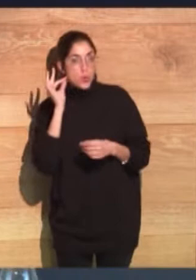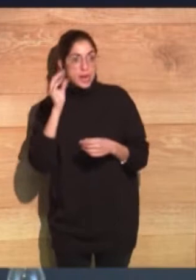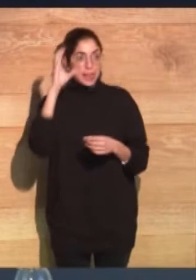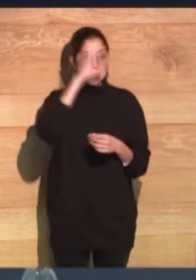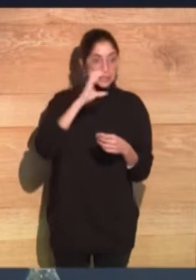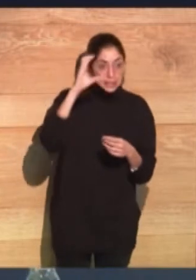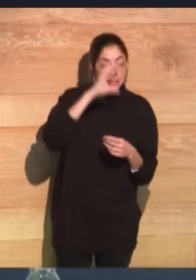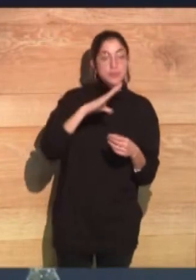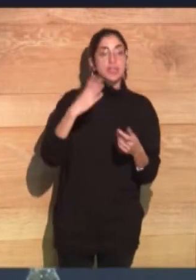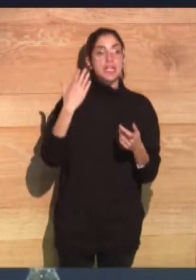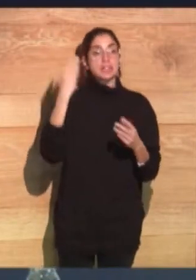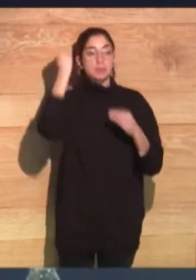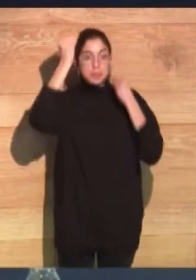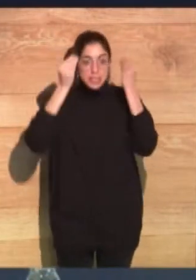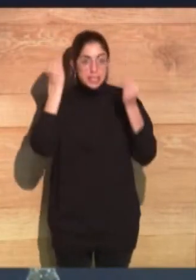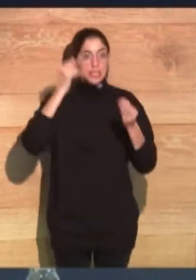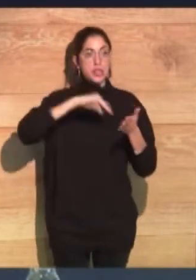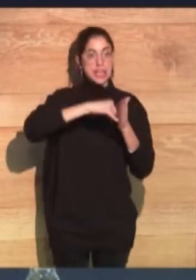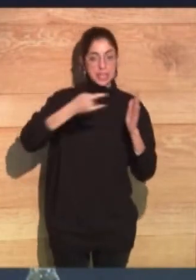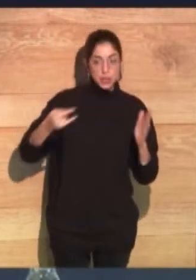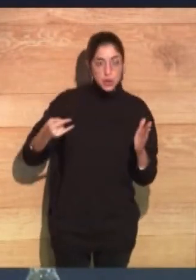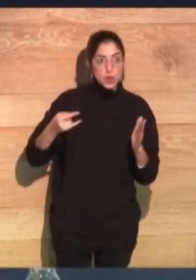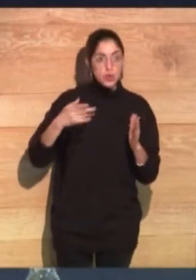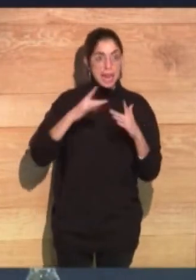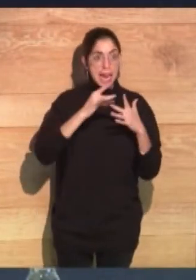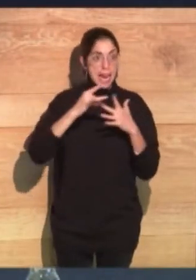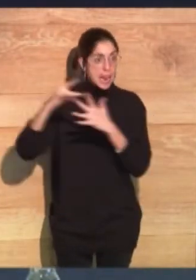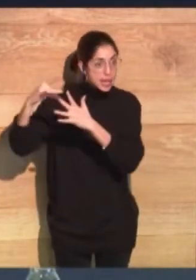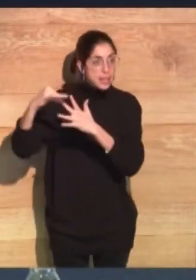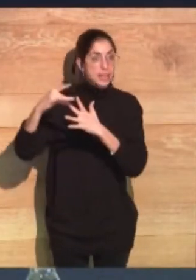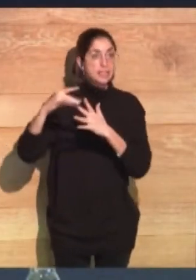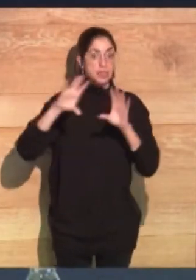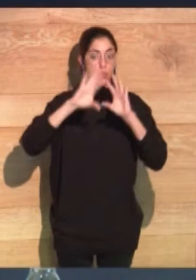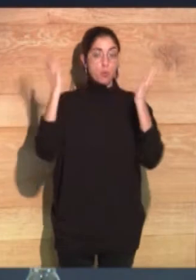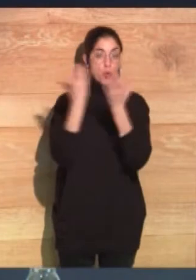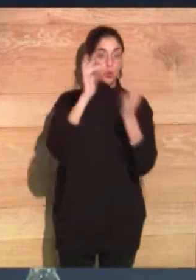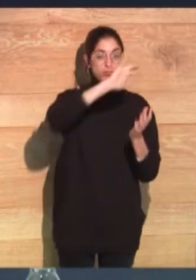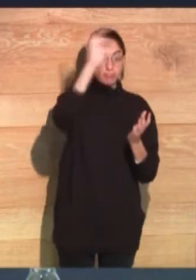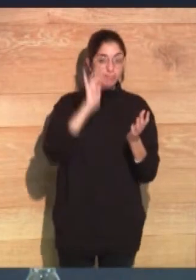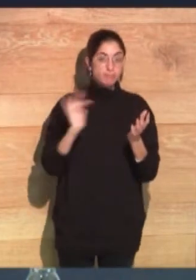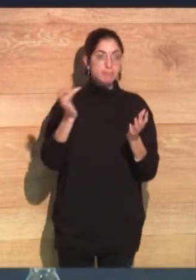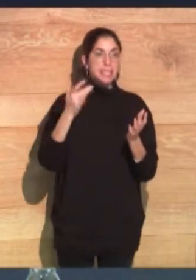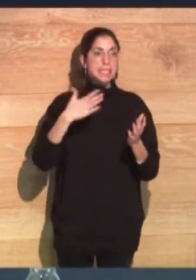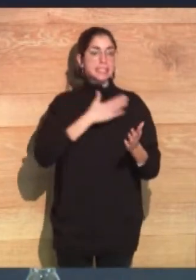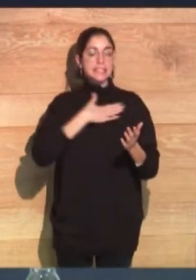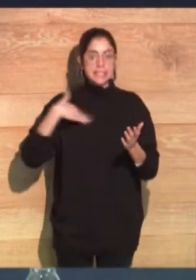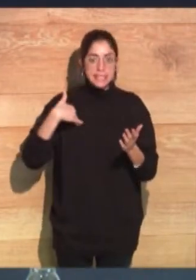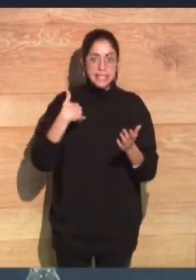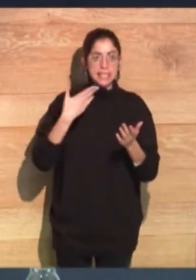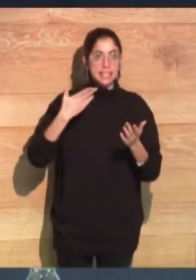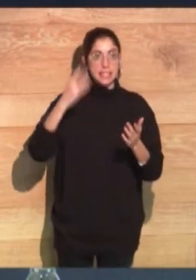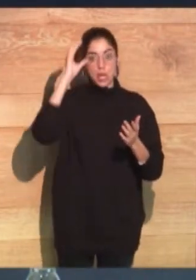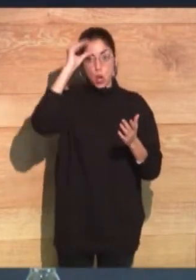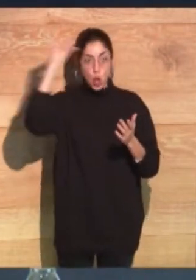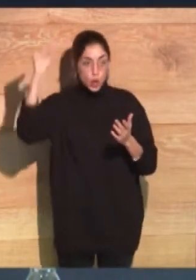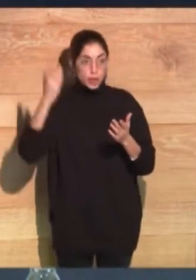escritoras, pensadoras, tecnólogas, líderes de muchos lugares del mundo que han querido generosamente compartir sus conocimientos, su